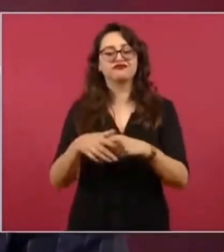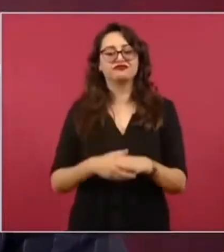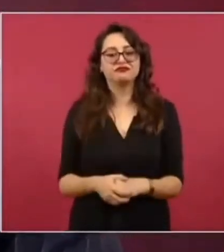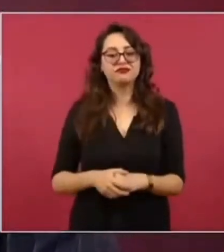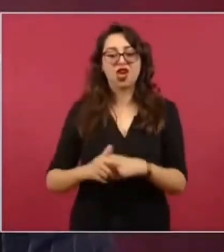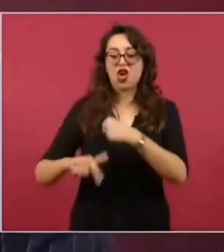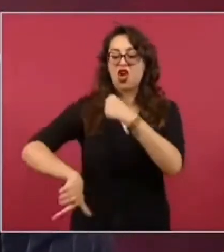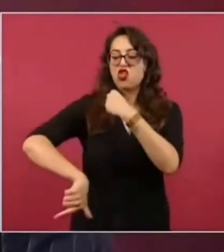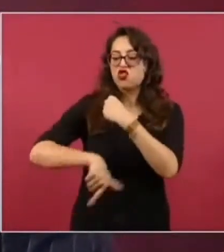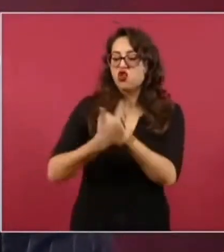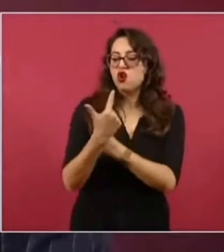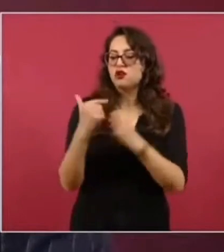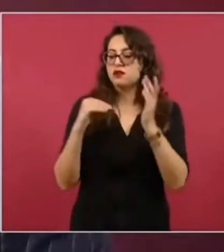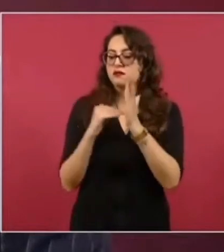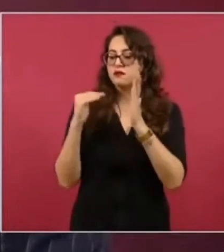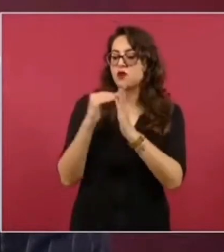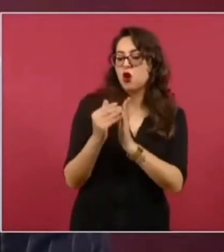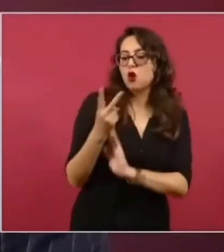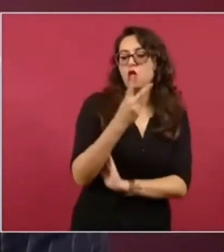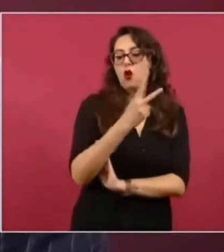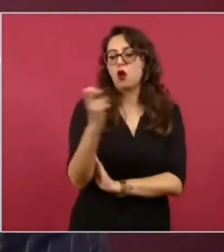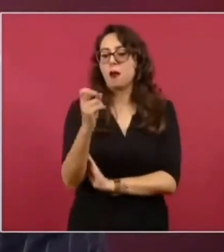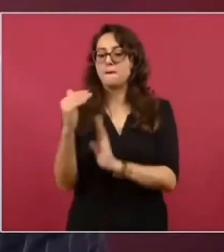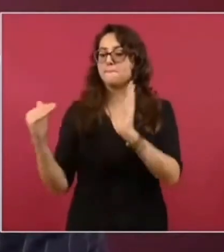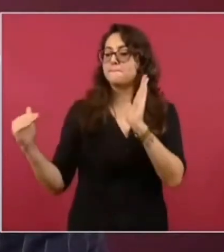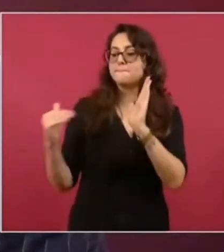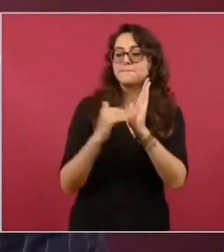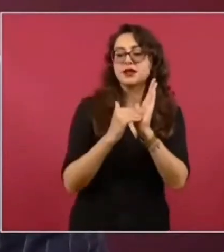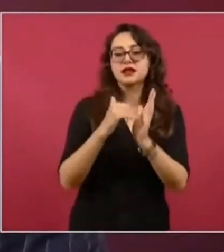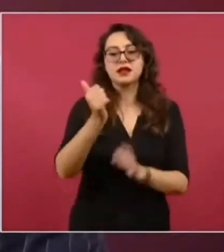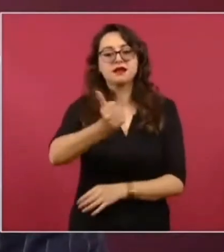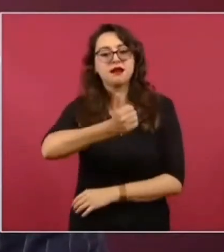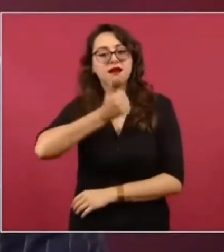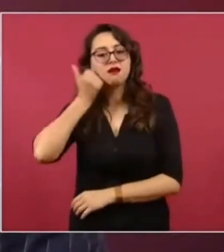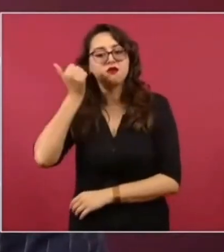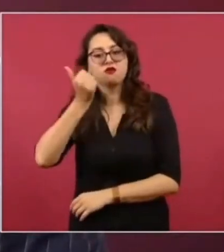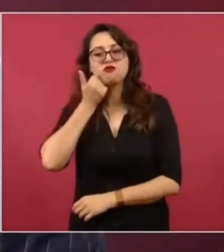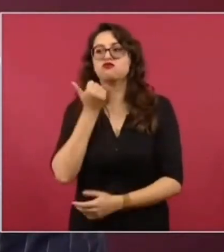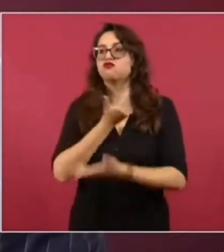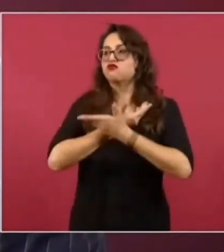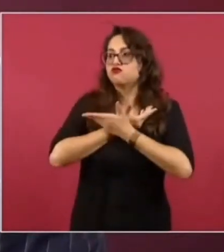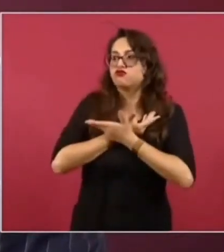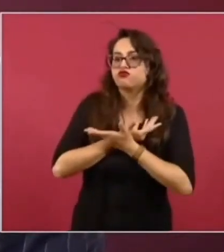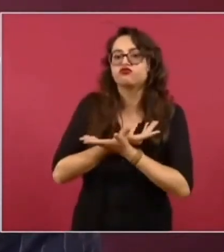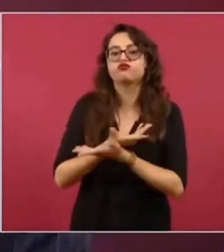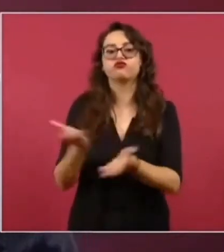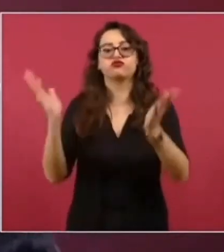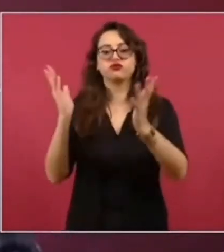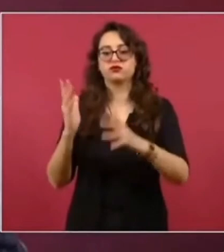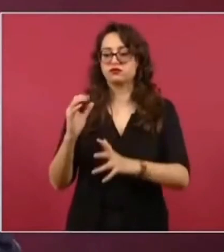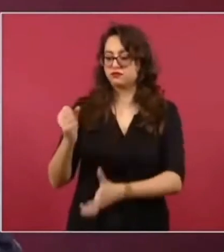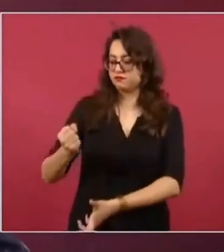12.200.000 estudiantes, con una inversión anual de